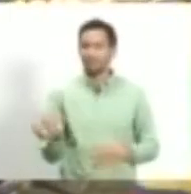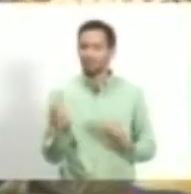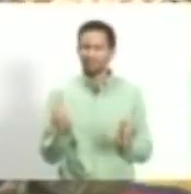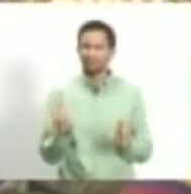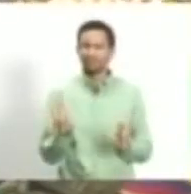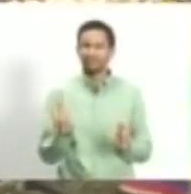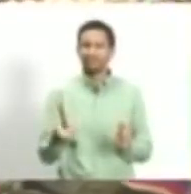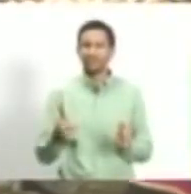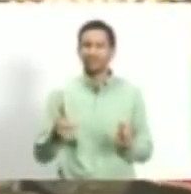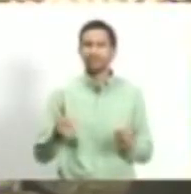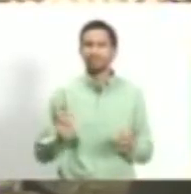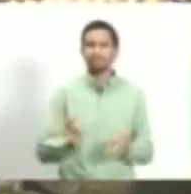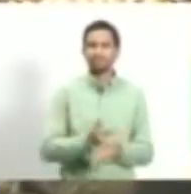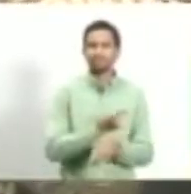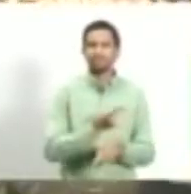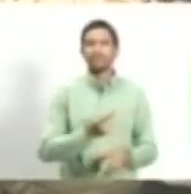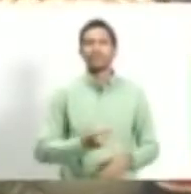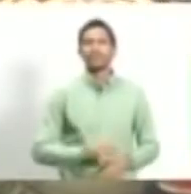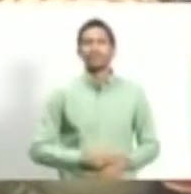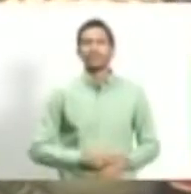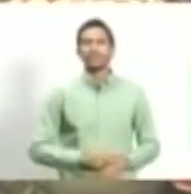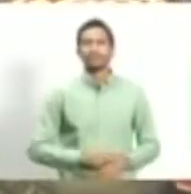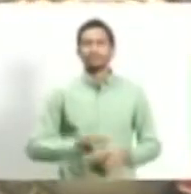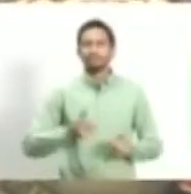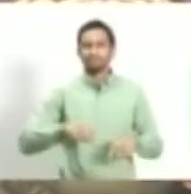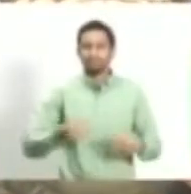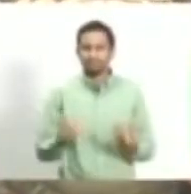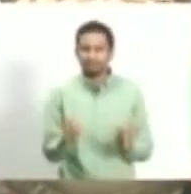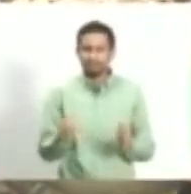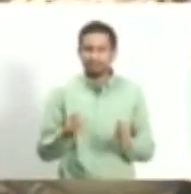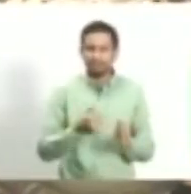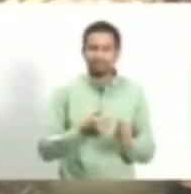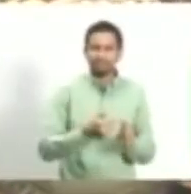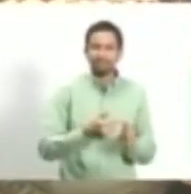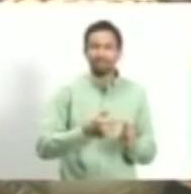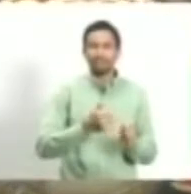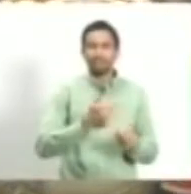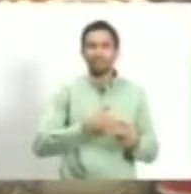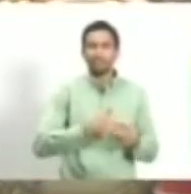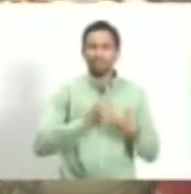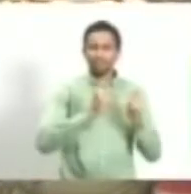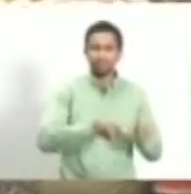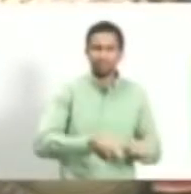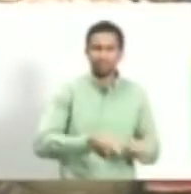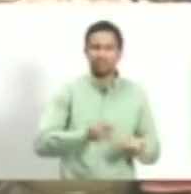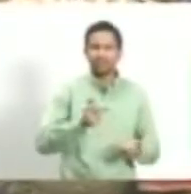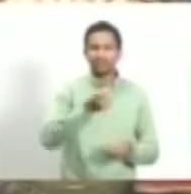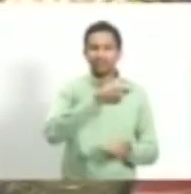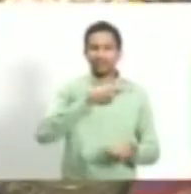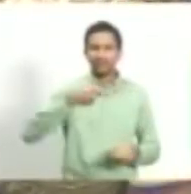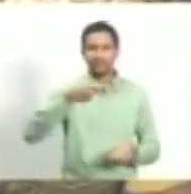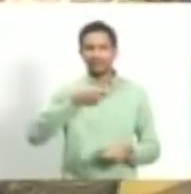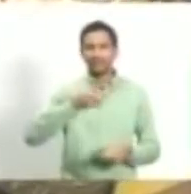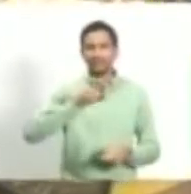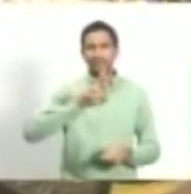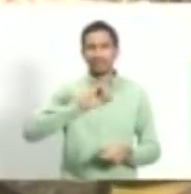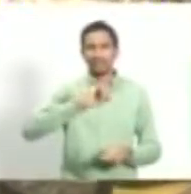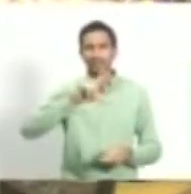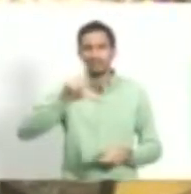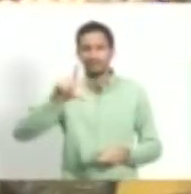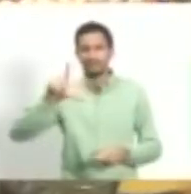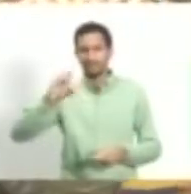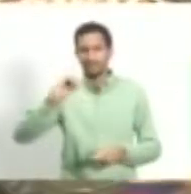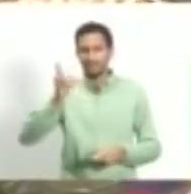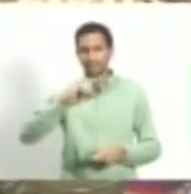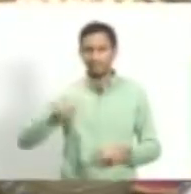delincuenciales, entre ellos unos sujetos denominados los grillos, que tienen una